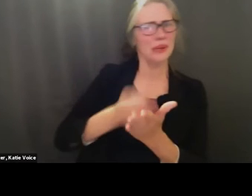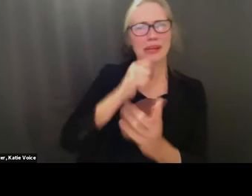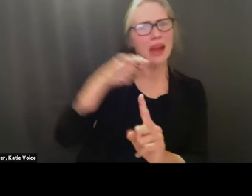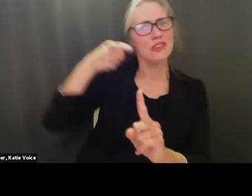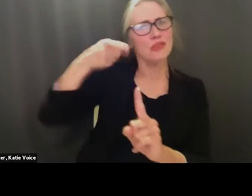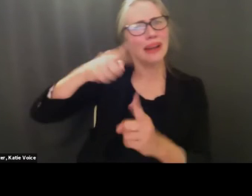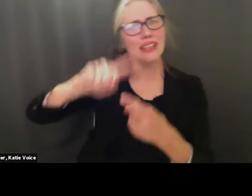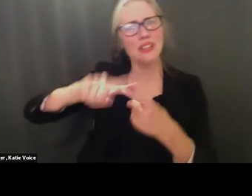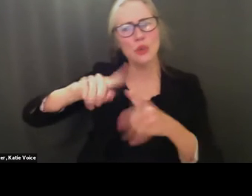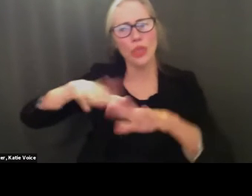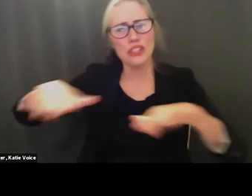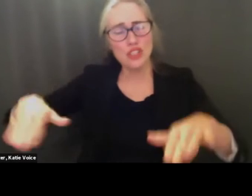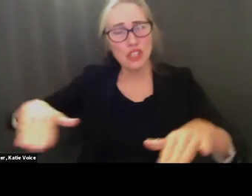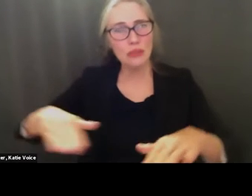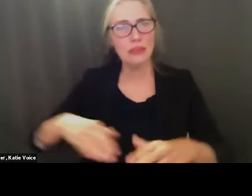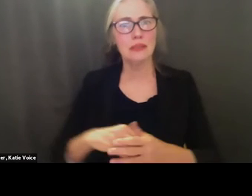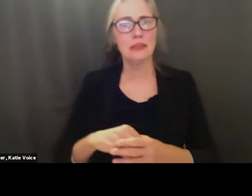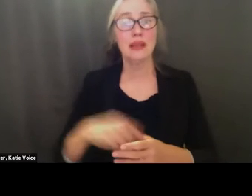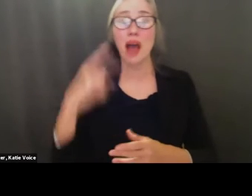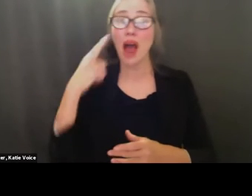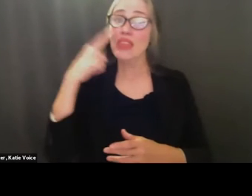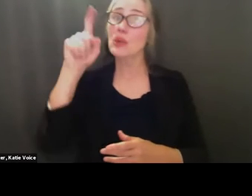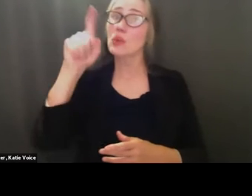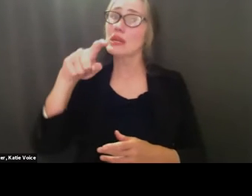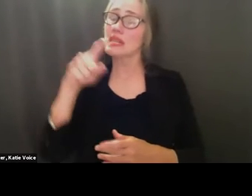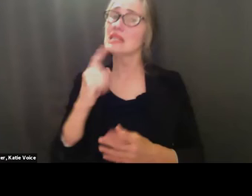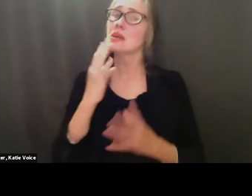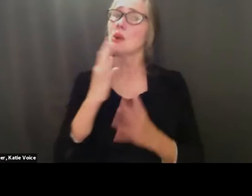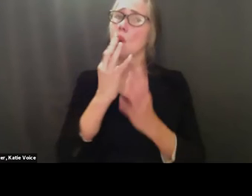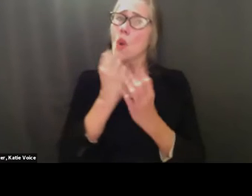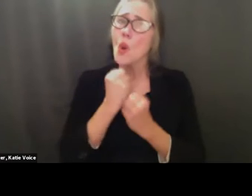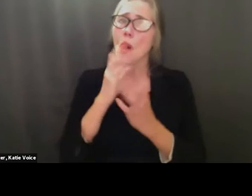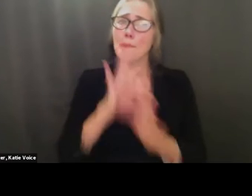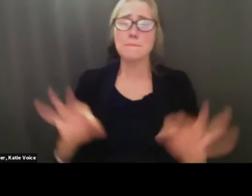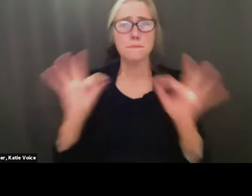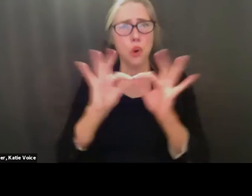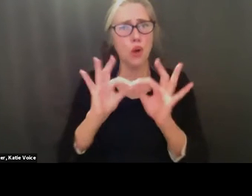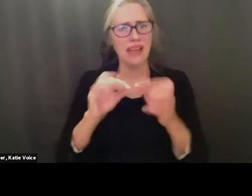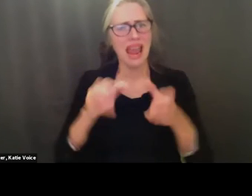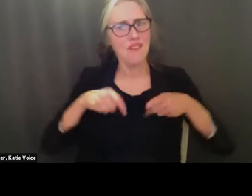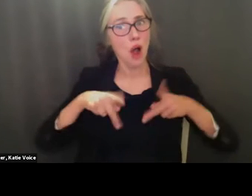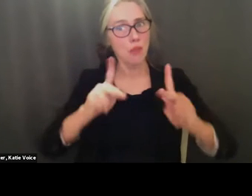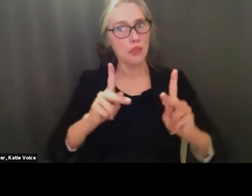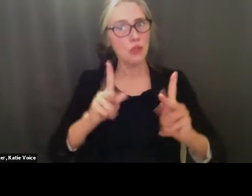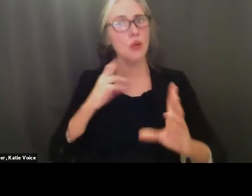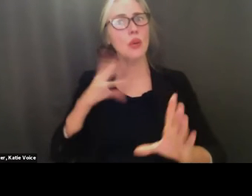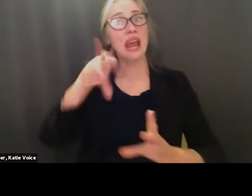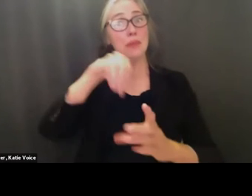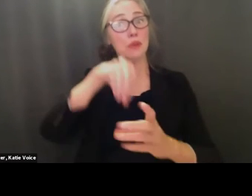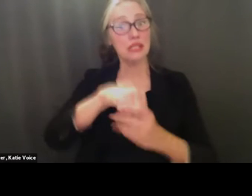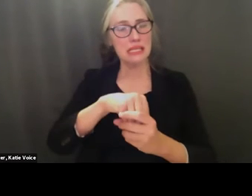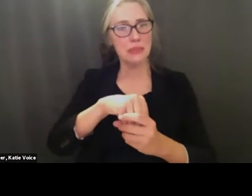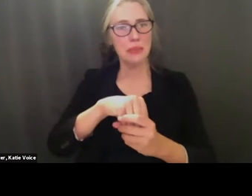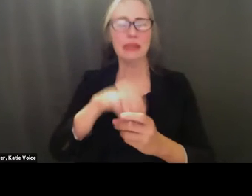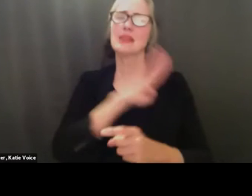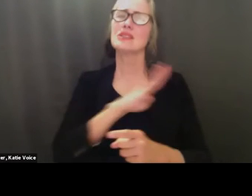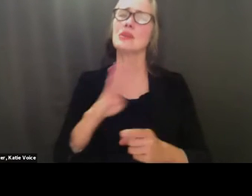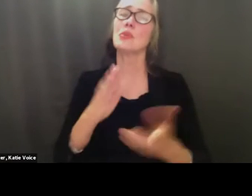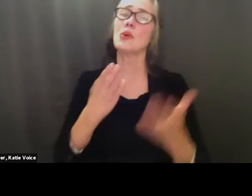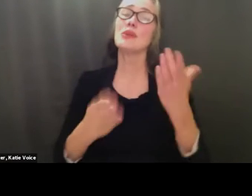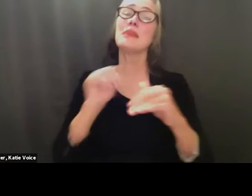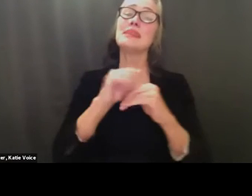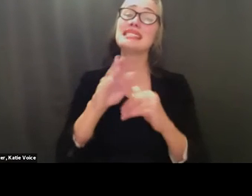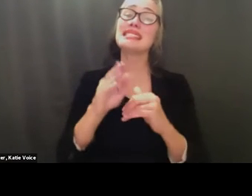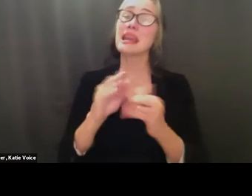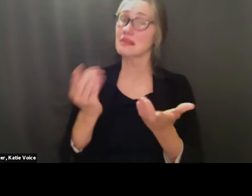yo realmente pienso que no se nos dio una oportunidad valiosa para participar. Entonces, quiero que los miembros del consejo